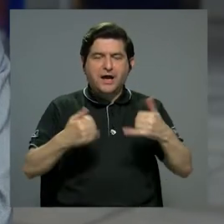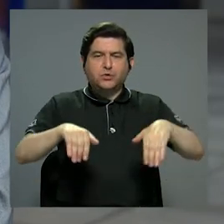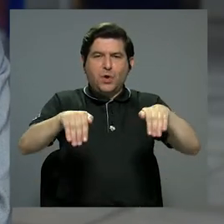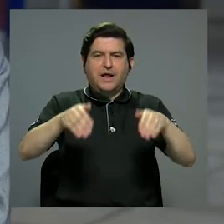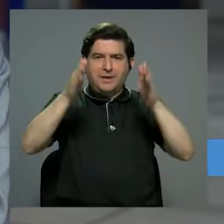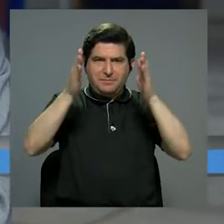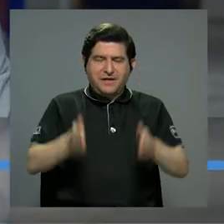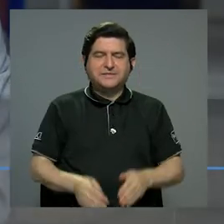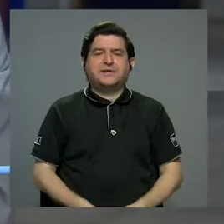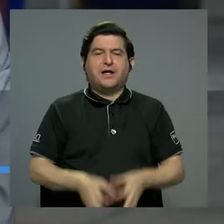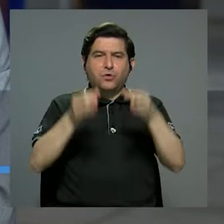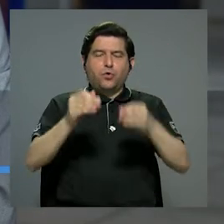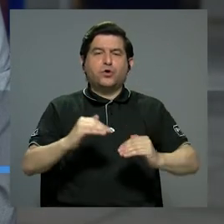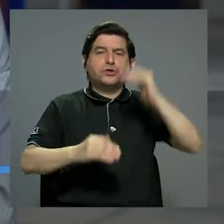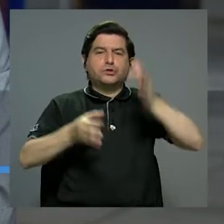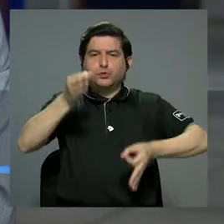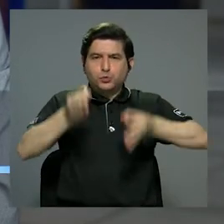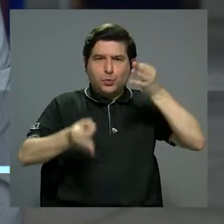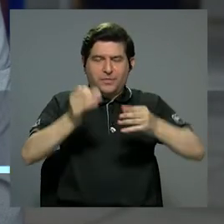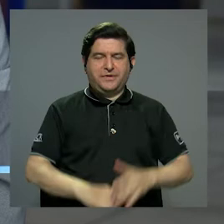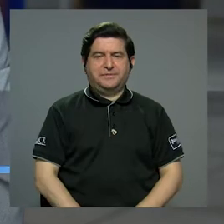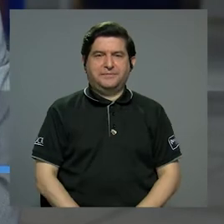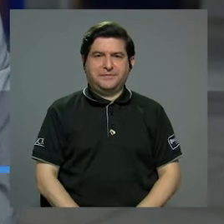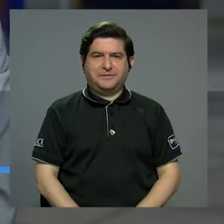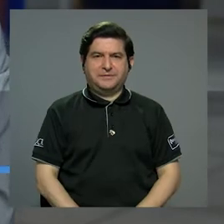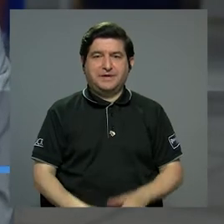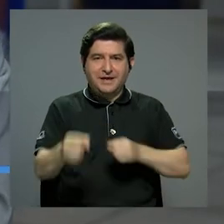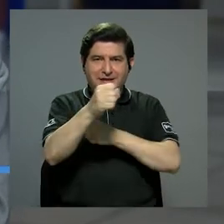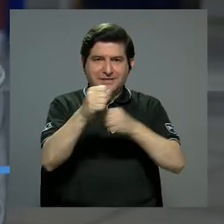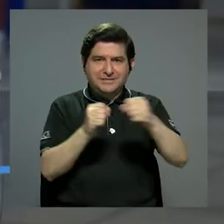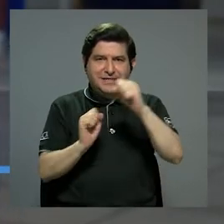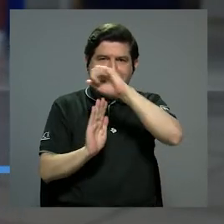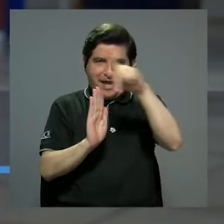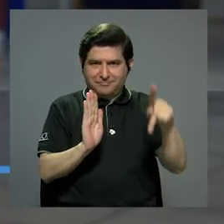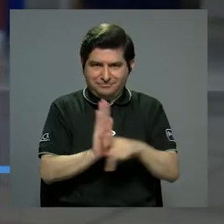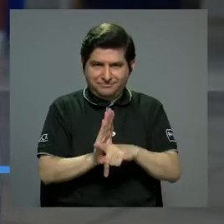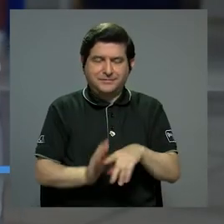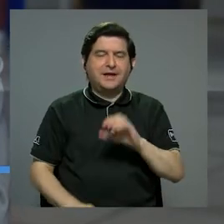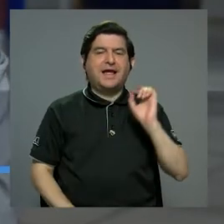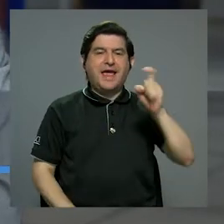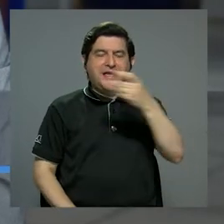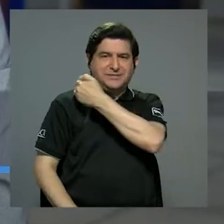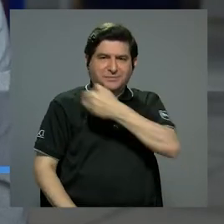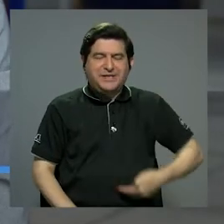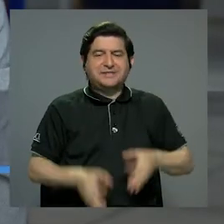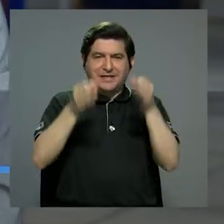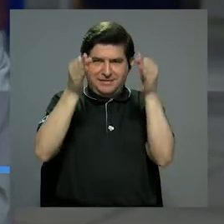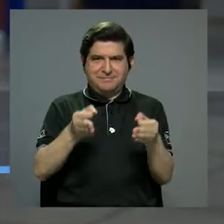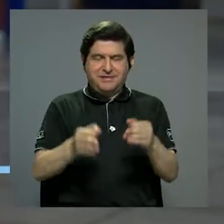la Corte Suprema en la Sala Constitucional y expresidente de la Corte.